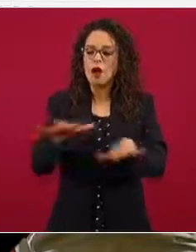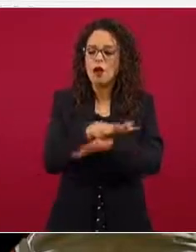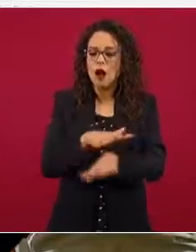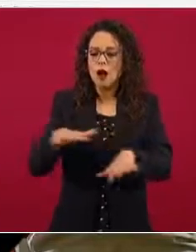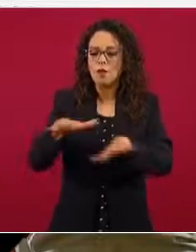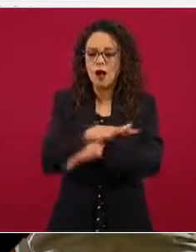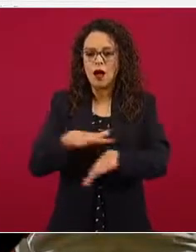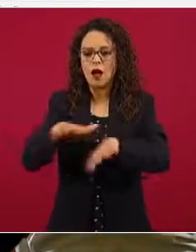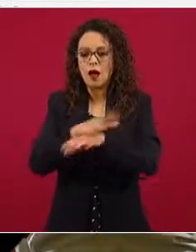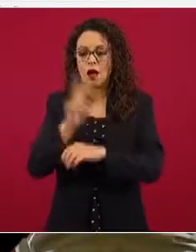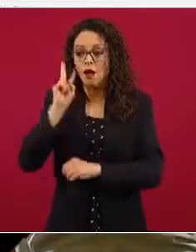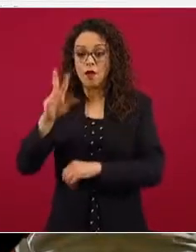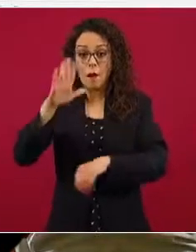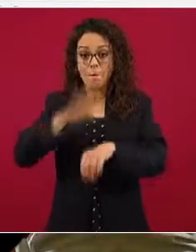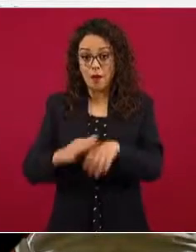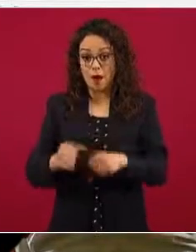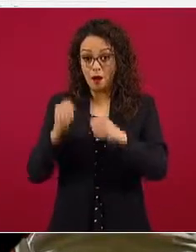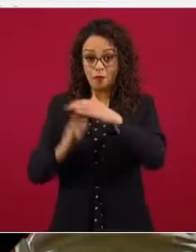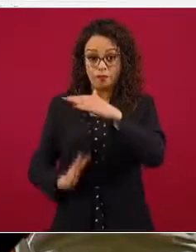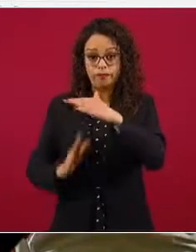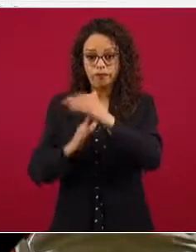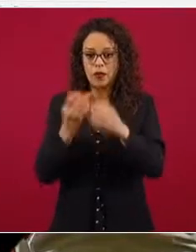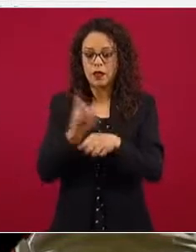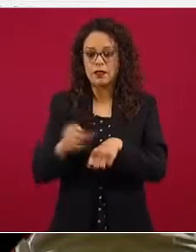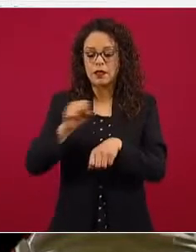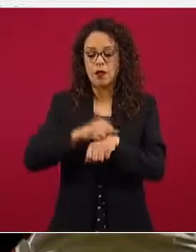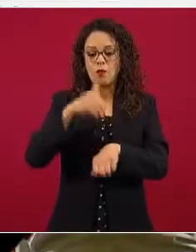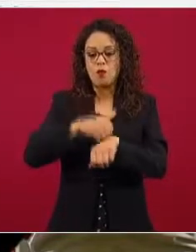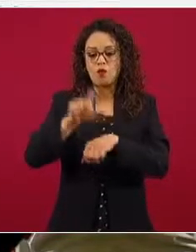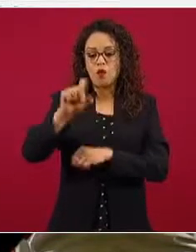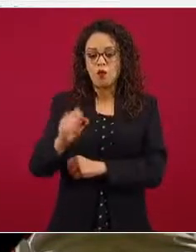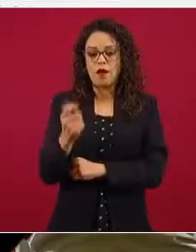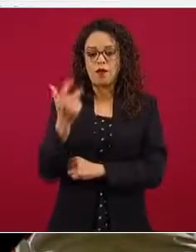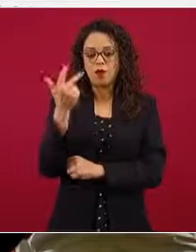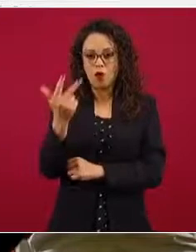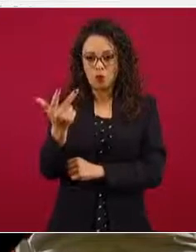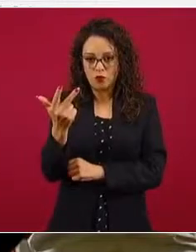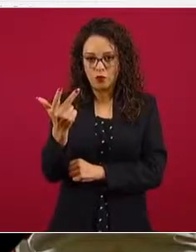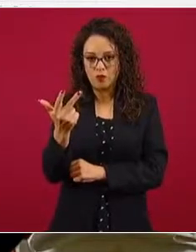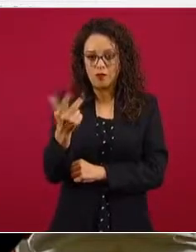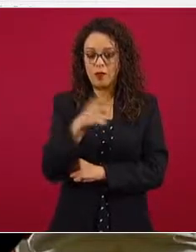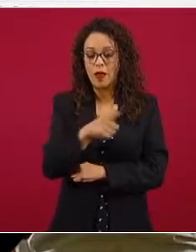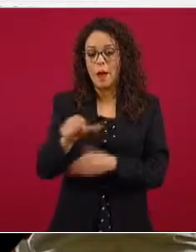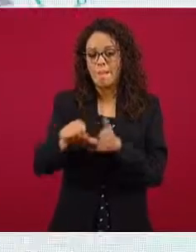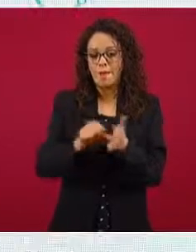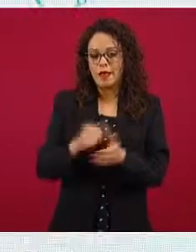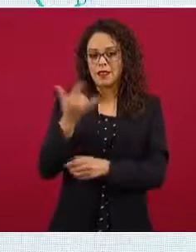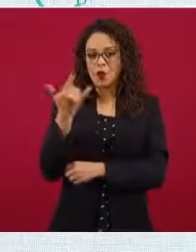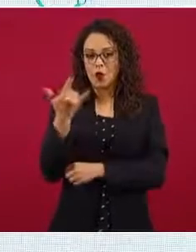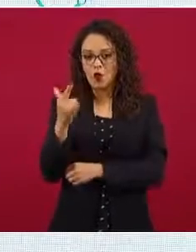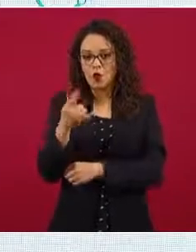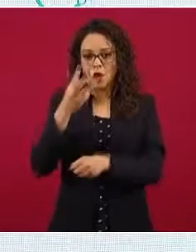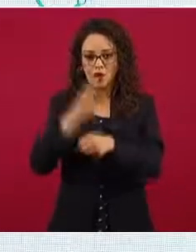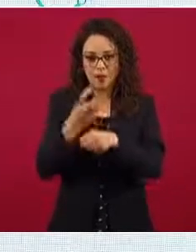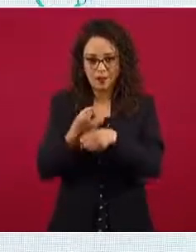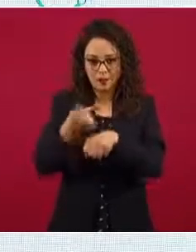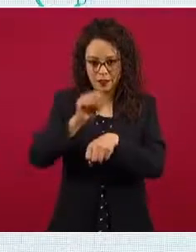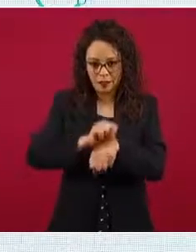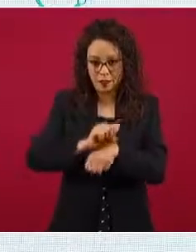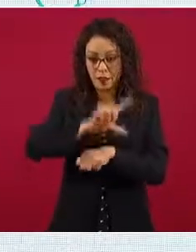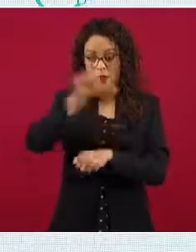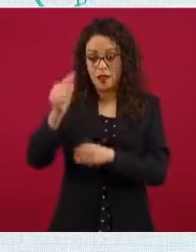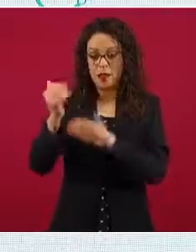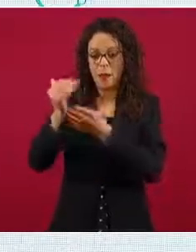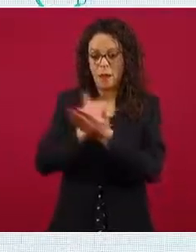máximo en la semana 28, que es la tercera semana de julio. Agosto, septiembre disminuyó la epidemia, también